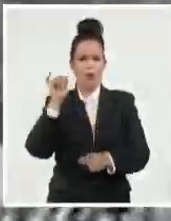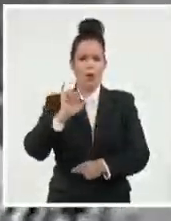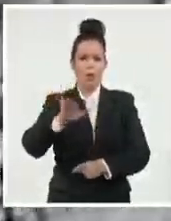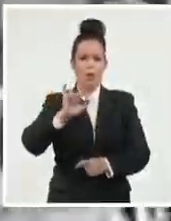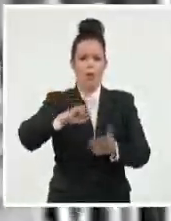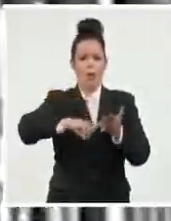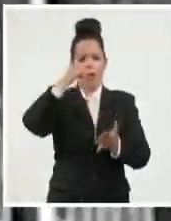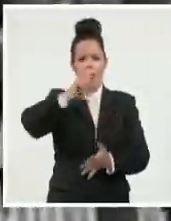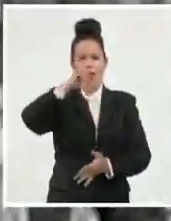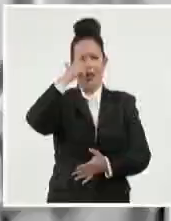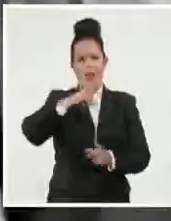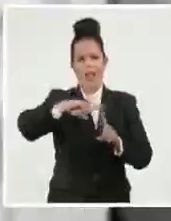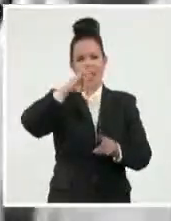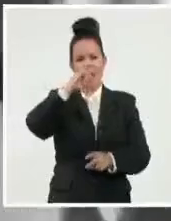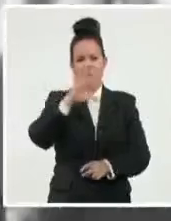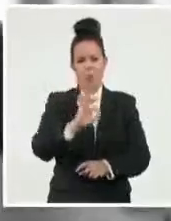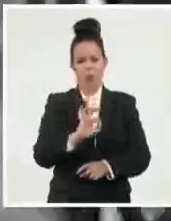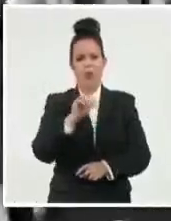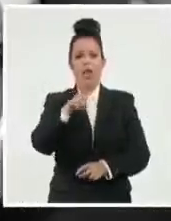arte cinematográfico.